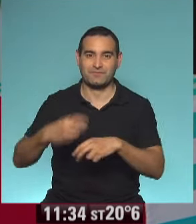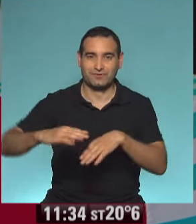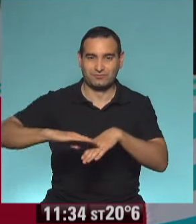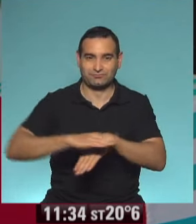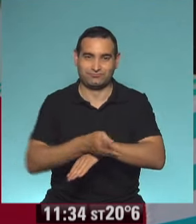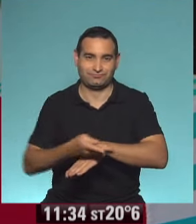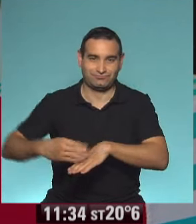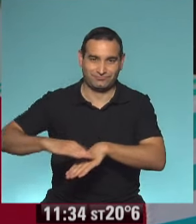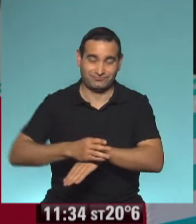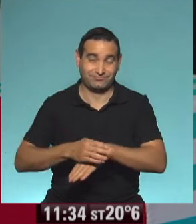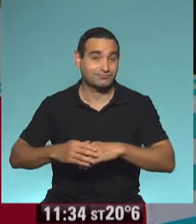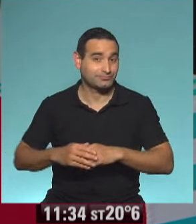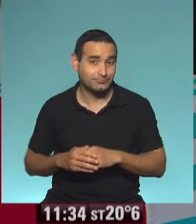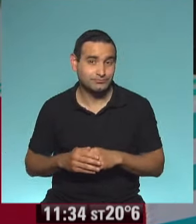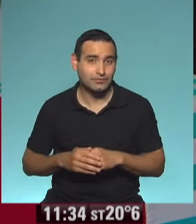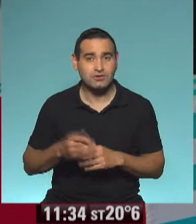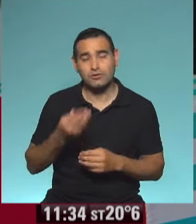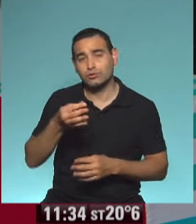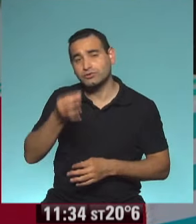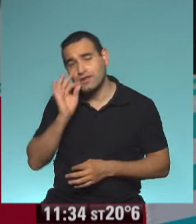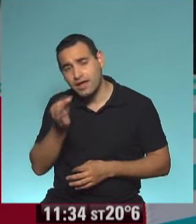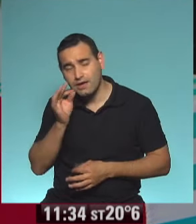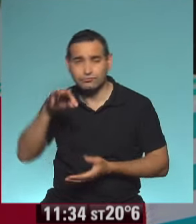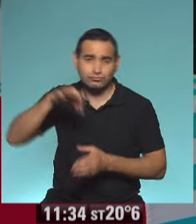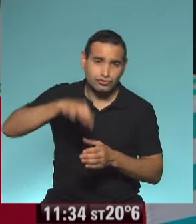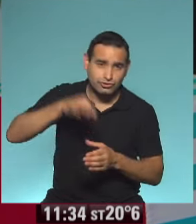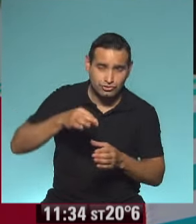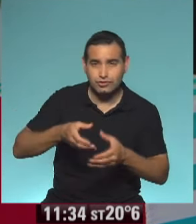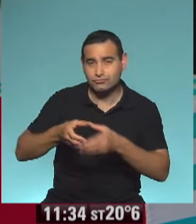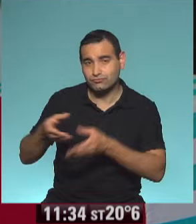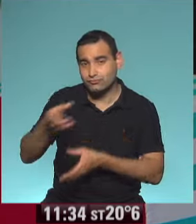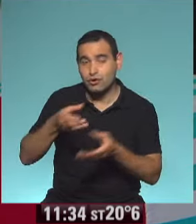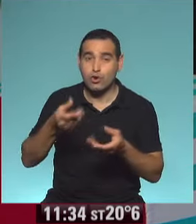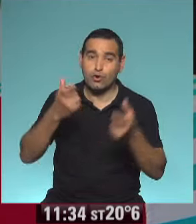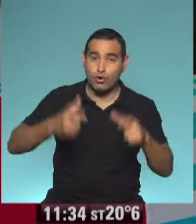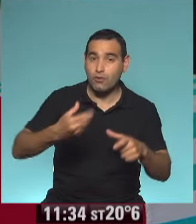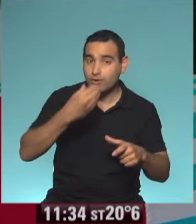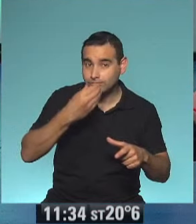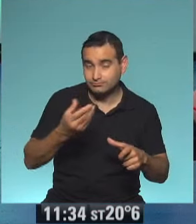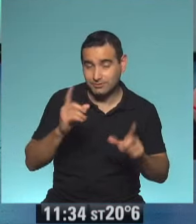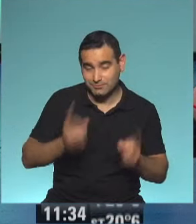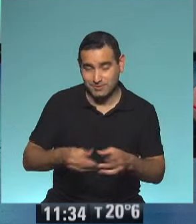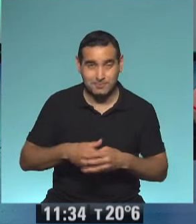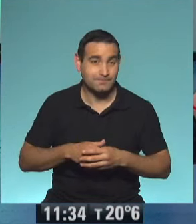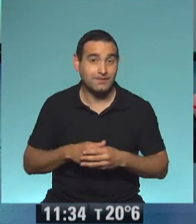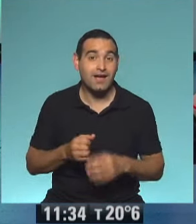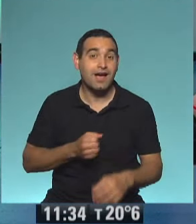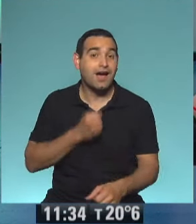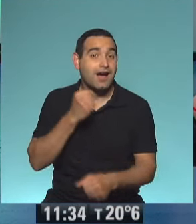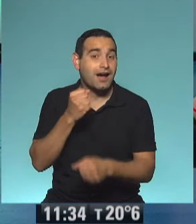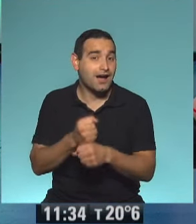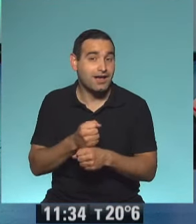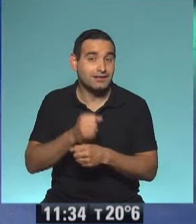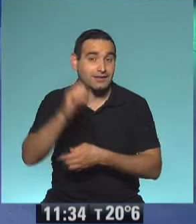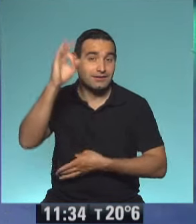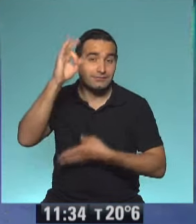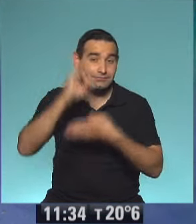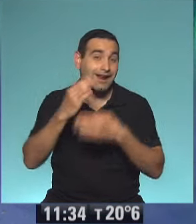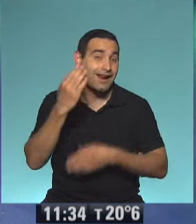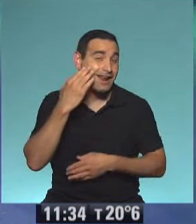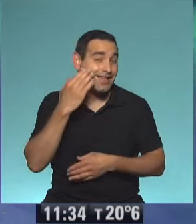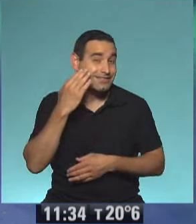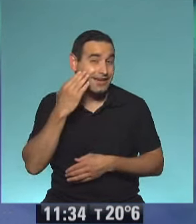mis piernas. Compartimos el té y comí varias porciones del pastel Quiere Casarse Conmigo. Hasta que cuando cayó la tarde y ellos